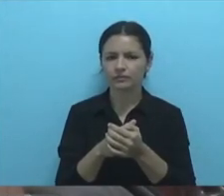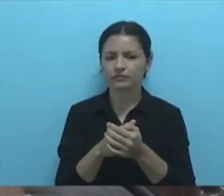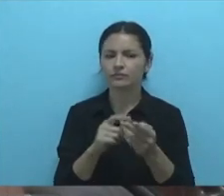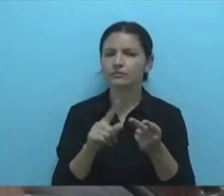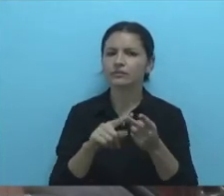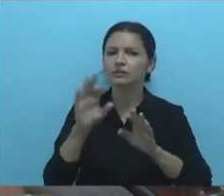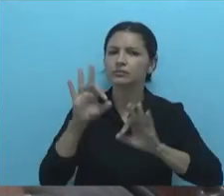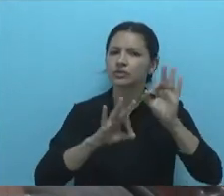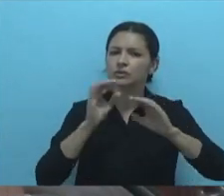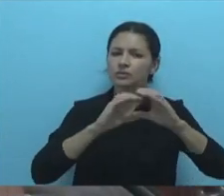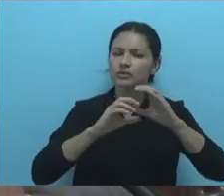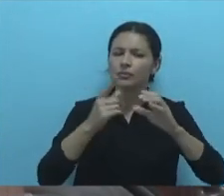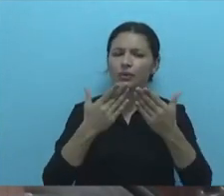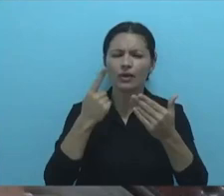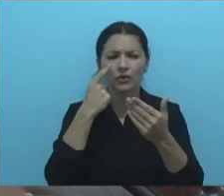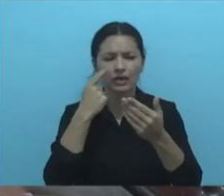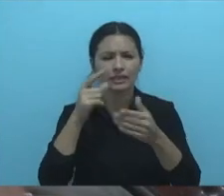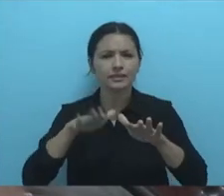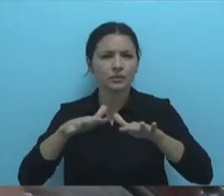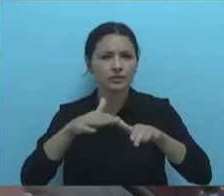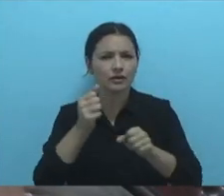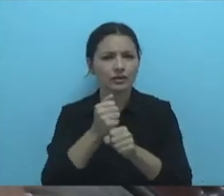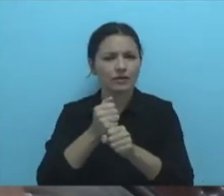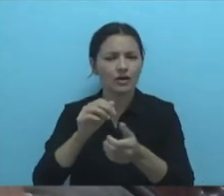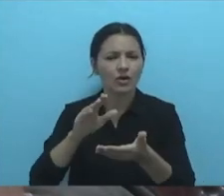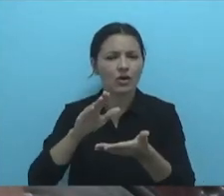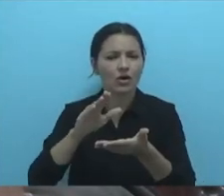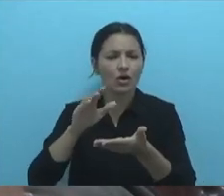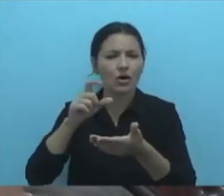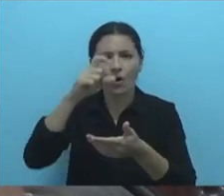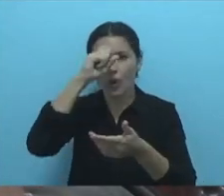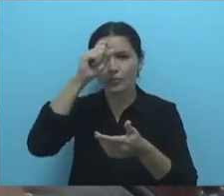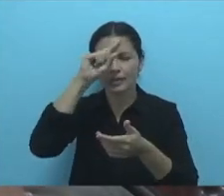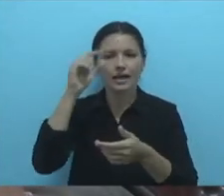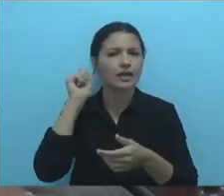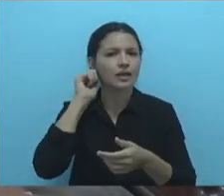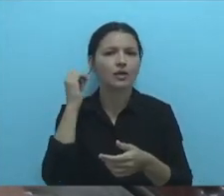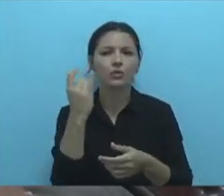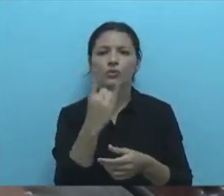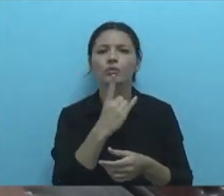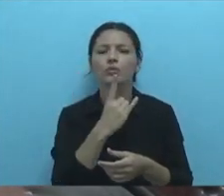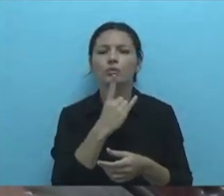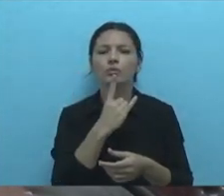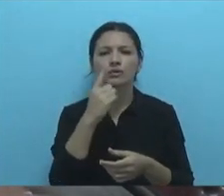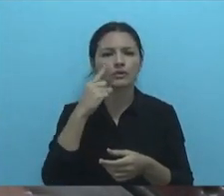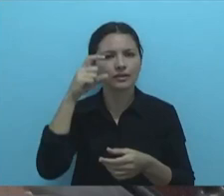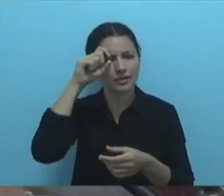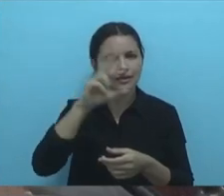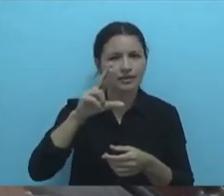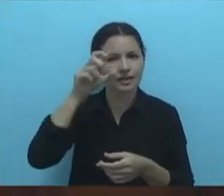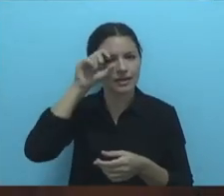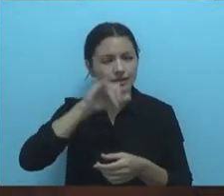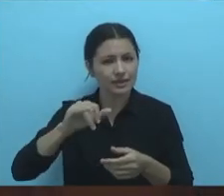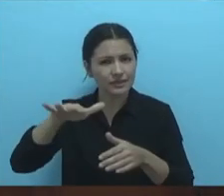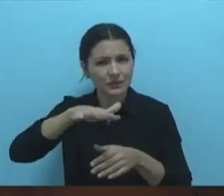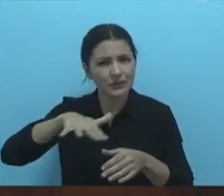que se regularice la situación laboral de los trabajadores del hospital Gutiérrez de venado tuerto Gracias diputada tiene la palabra